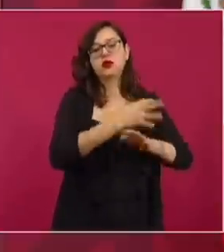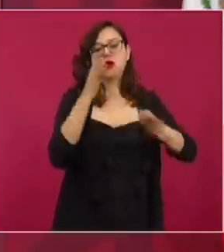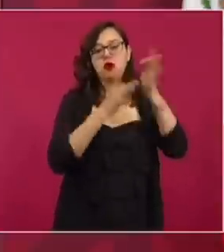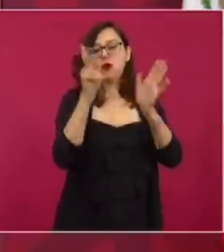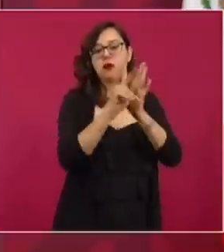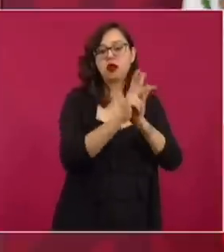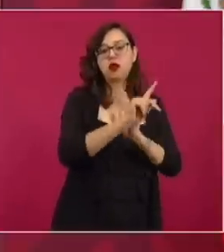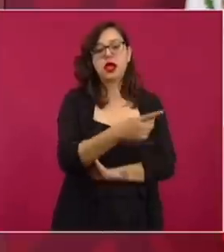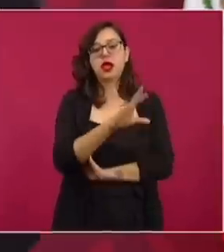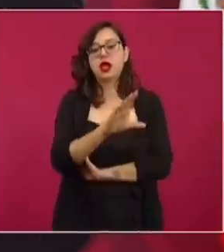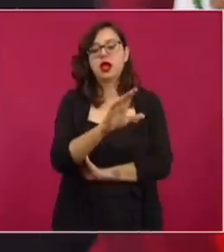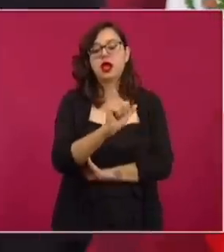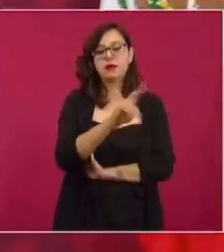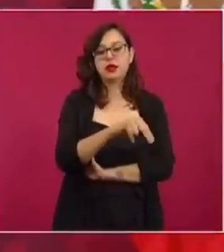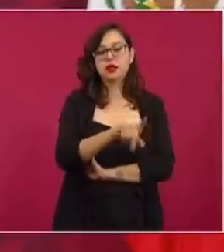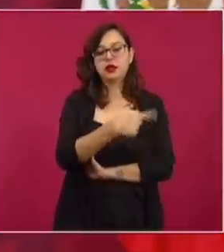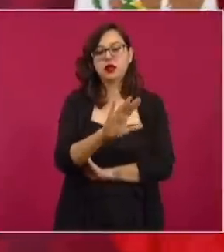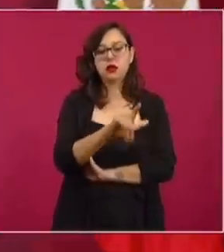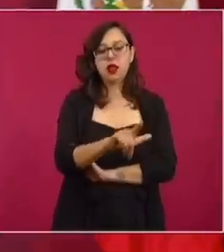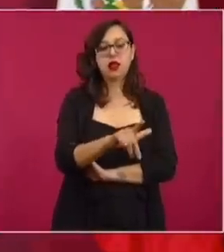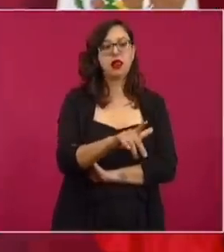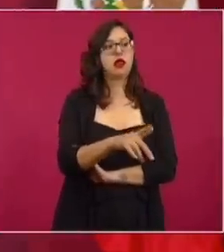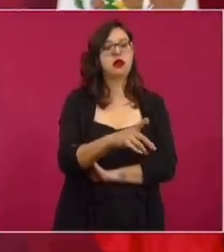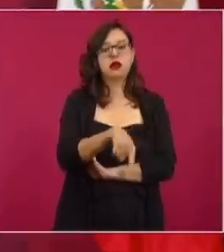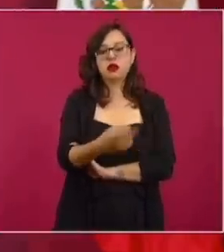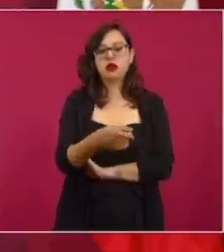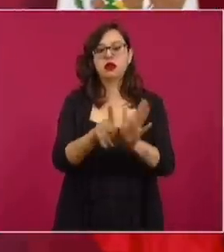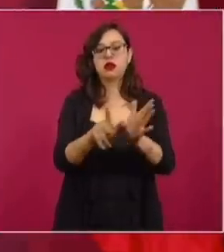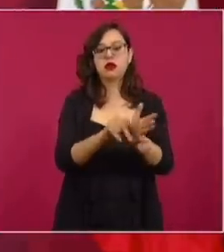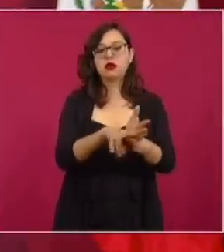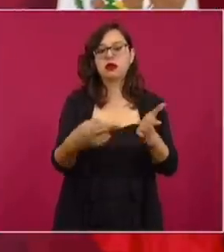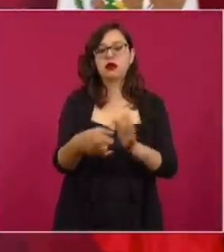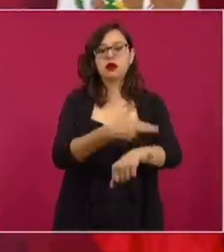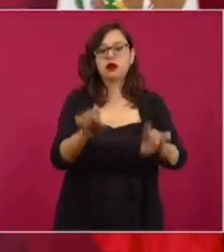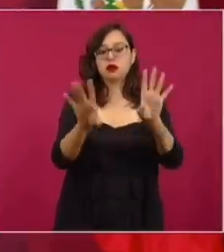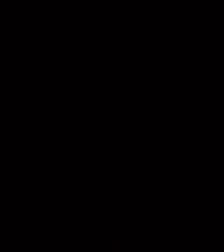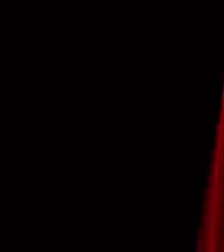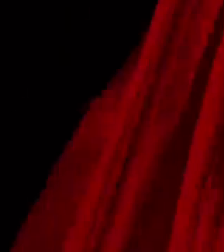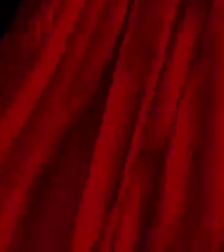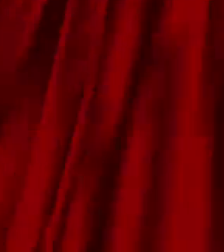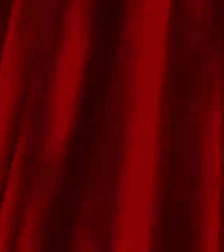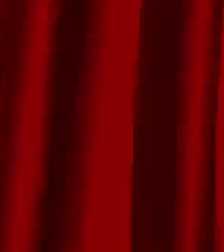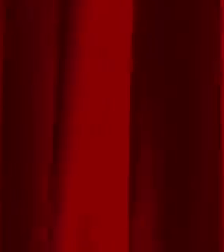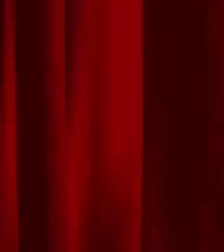Krause, o a Aguilar Camín, o a Chumel, o al Reforma. ¿También es tú?